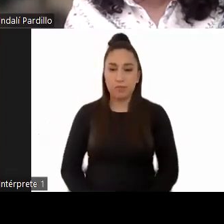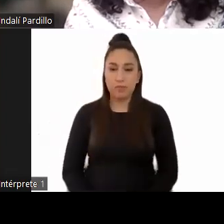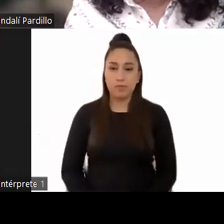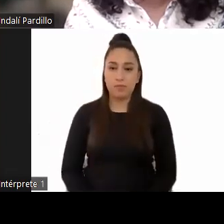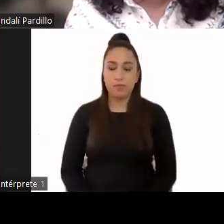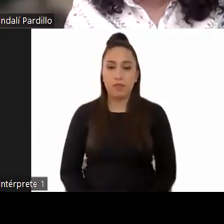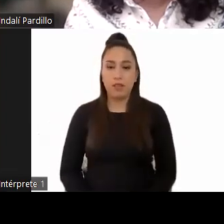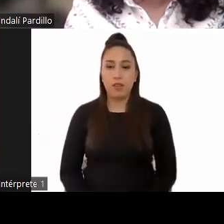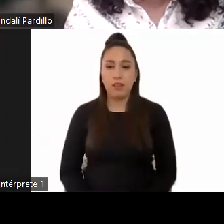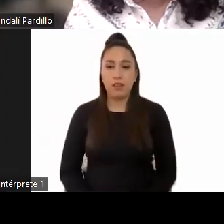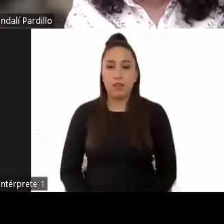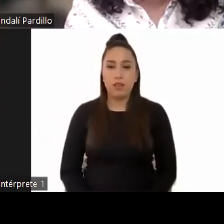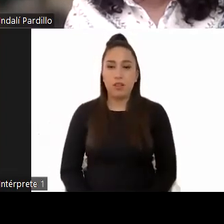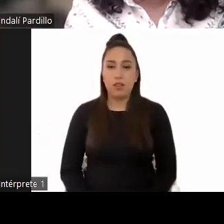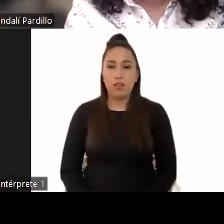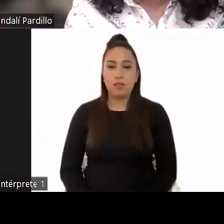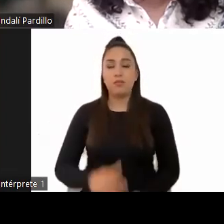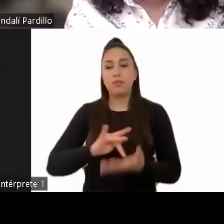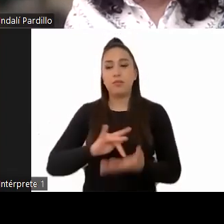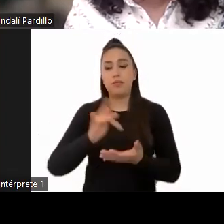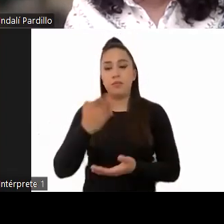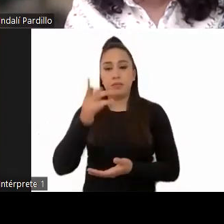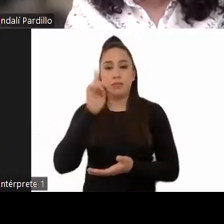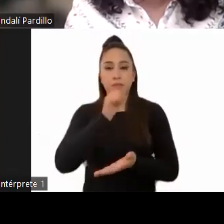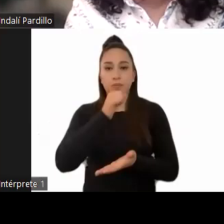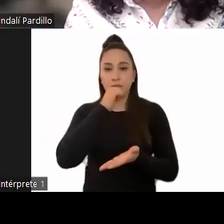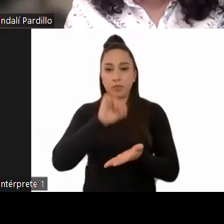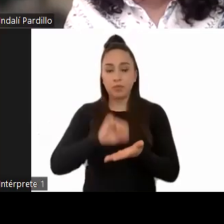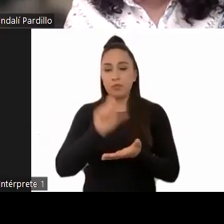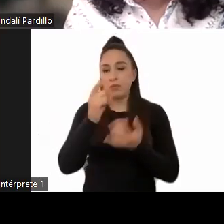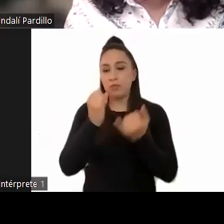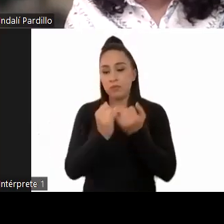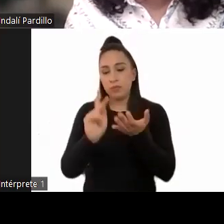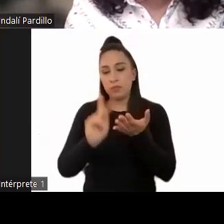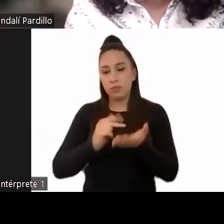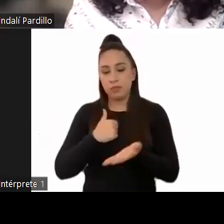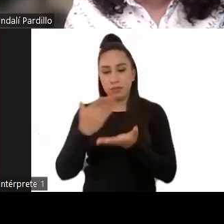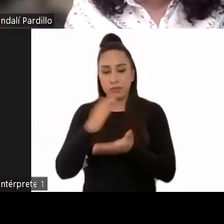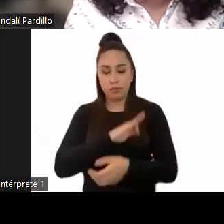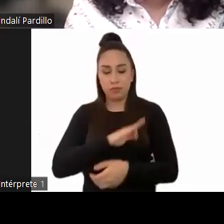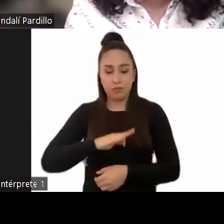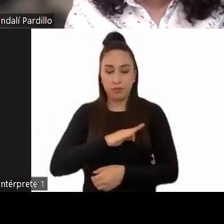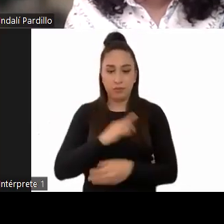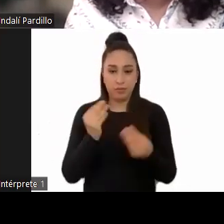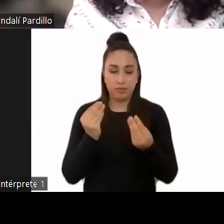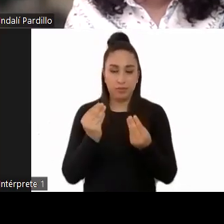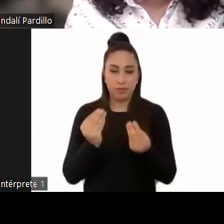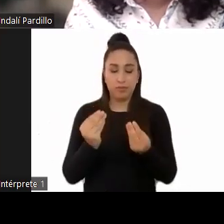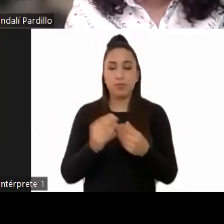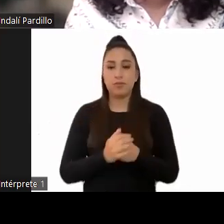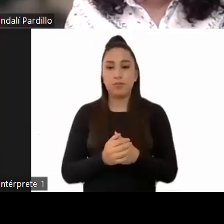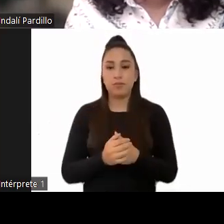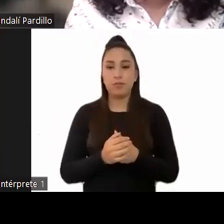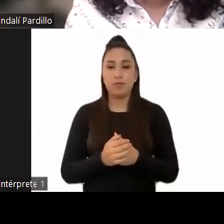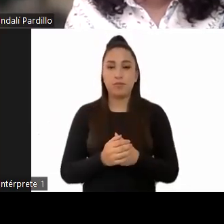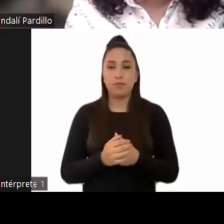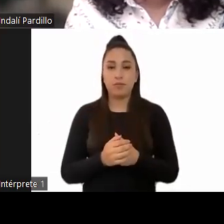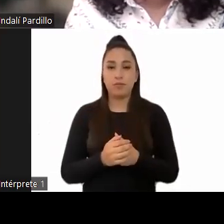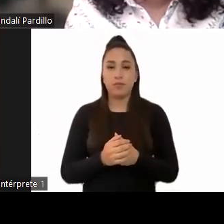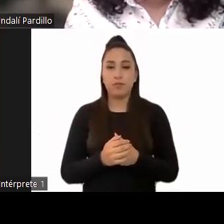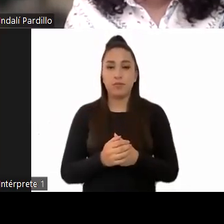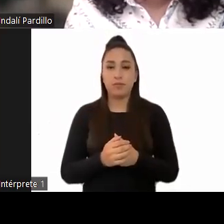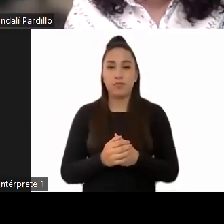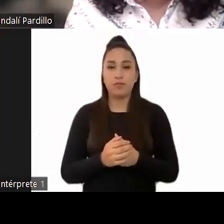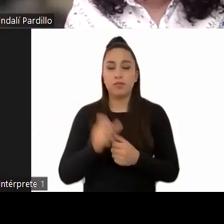Muchas gracias, diputada secretaria. Y nuevamente muchas felicidades. Muchas felicidades a mis compañeras y a mis compañeros diputados de